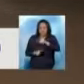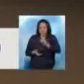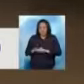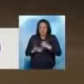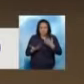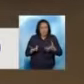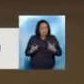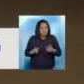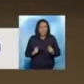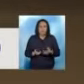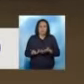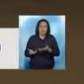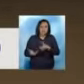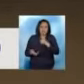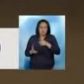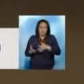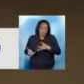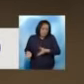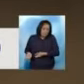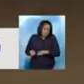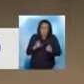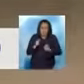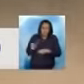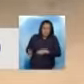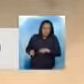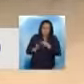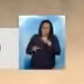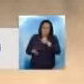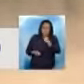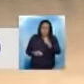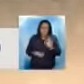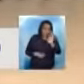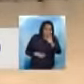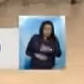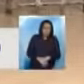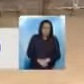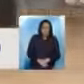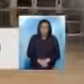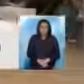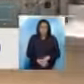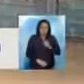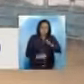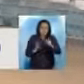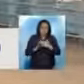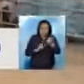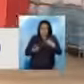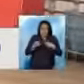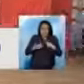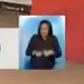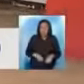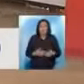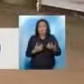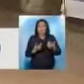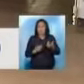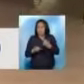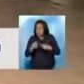está intentando acá sacar agua de sus negocios. ¿Cómo está? Aquí hay una tienda de electrodomésticos, me